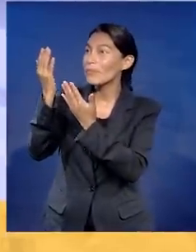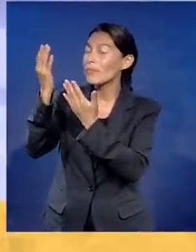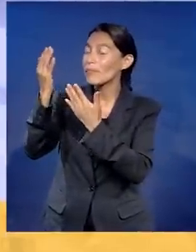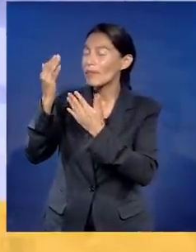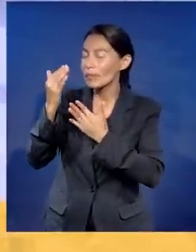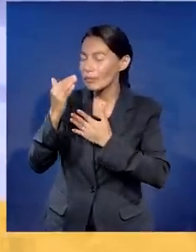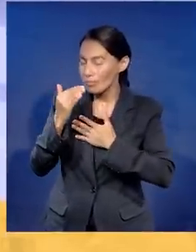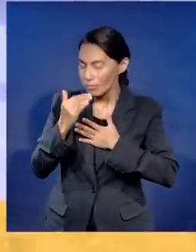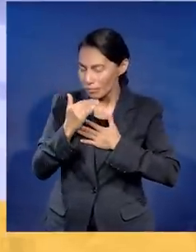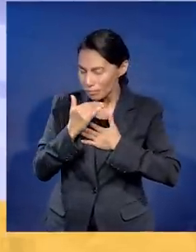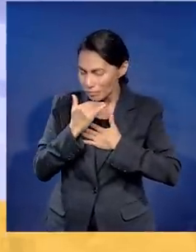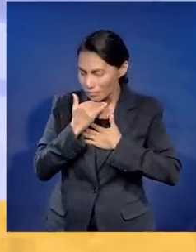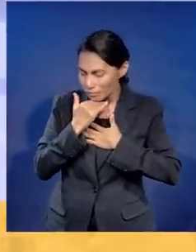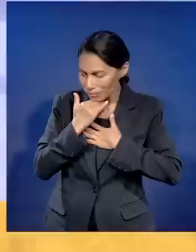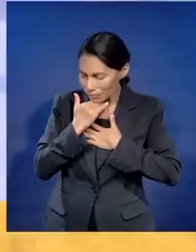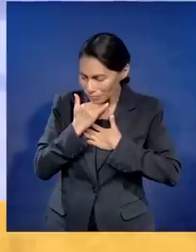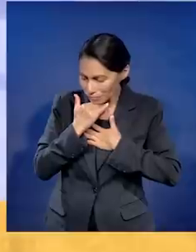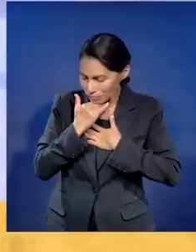Perdón, te ruego.